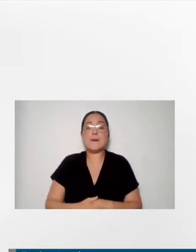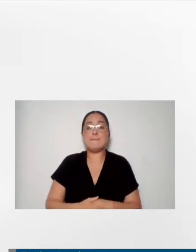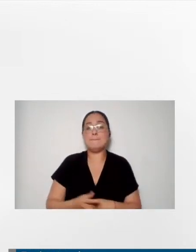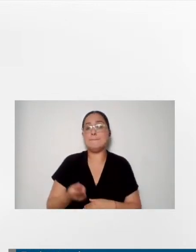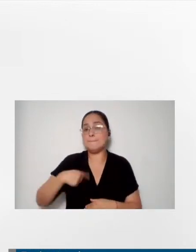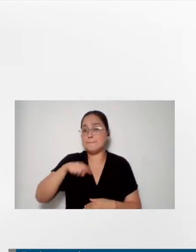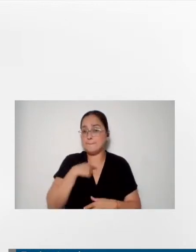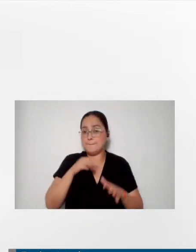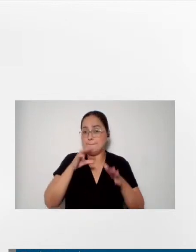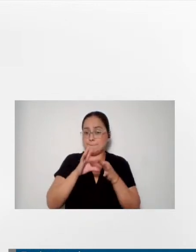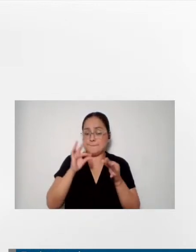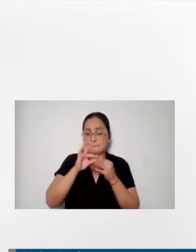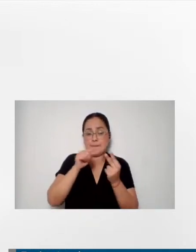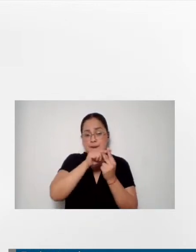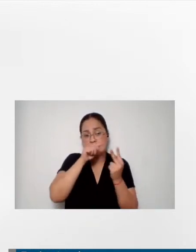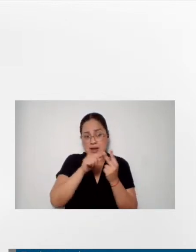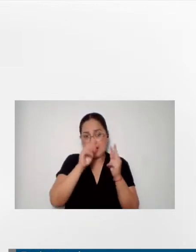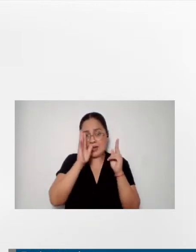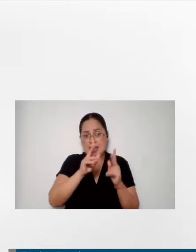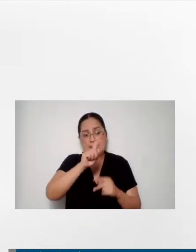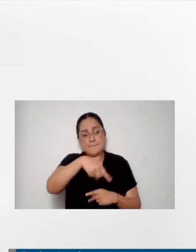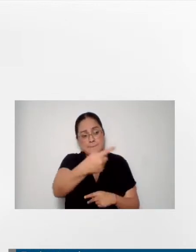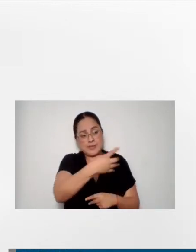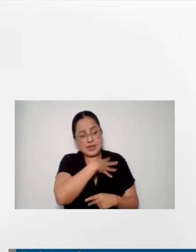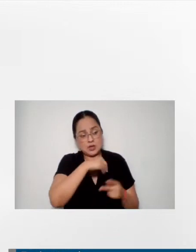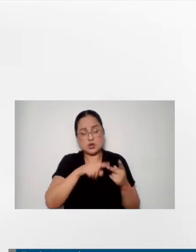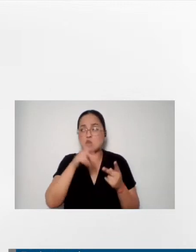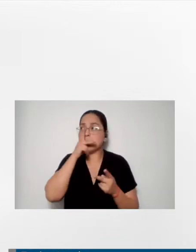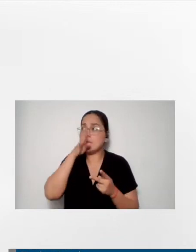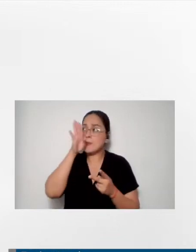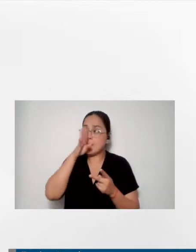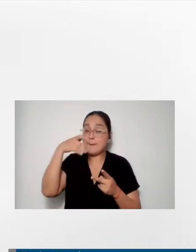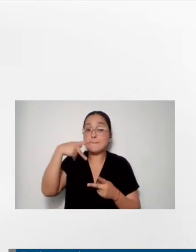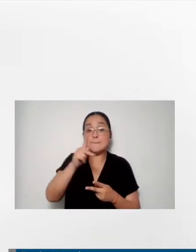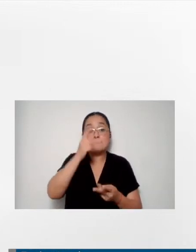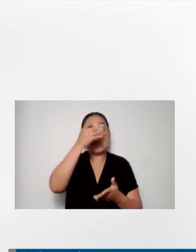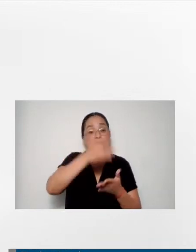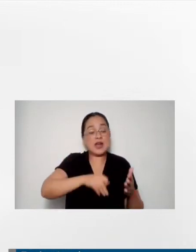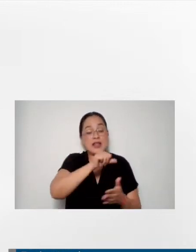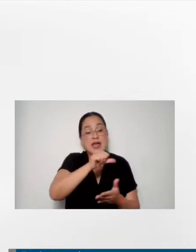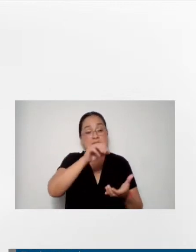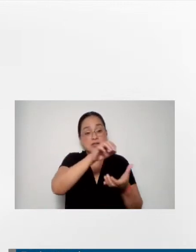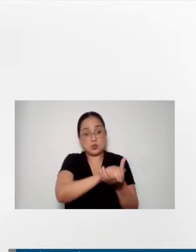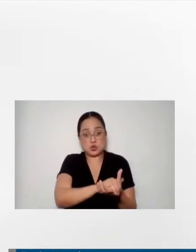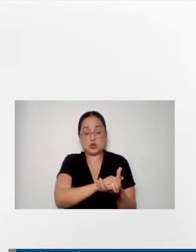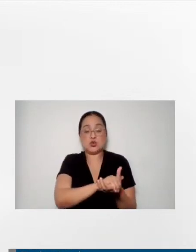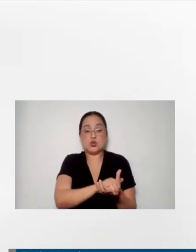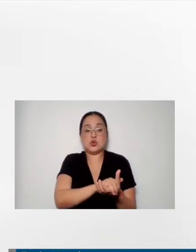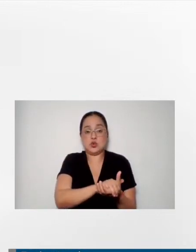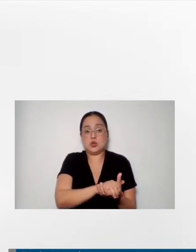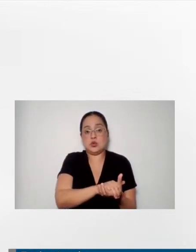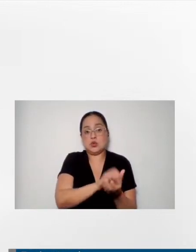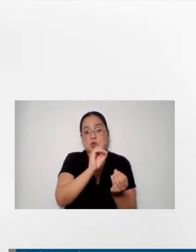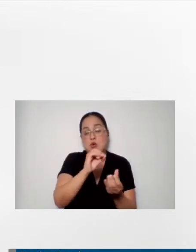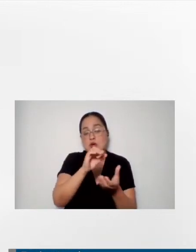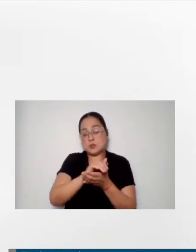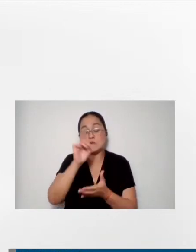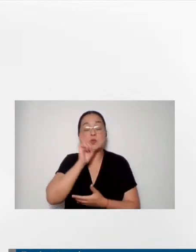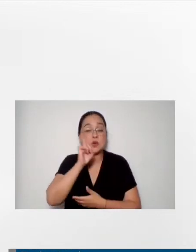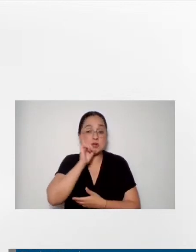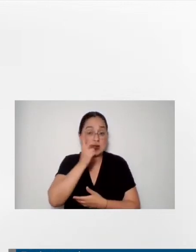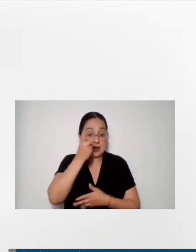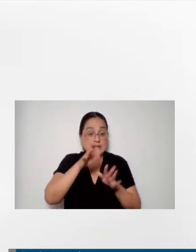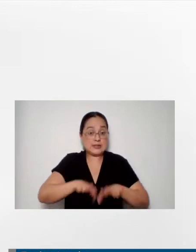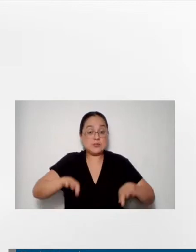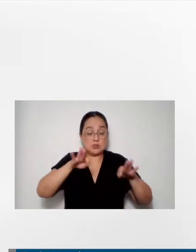otros supuestos que hay, y pues bueno, están excluidos como por metodología de este cuaderno, pero pues también son importantes. Y pues